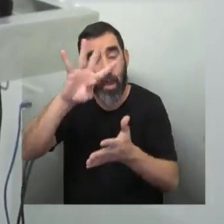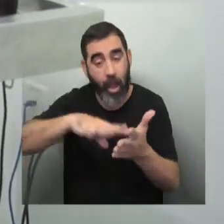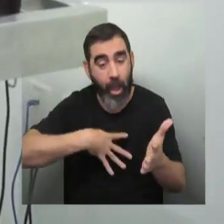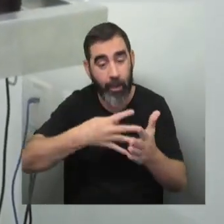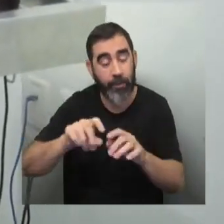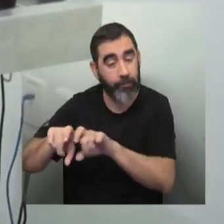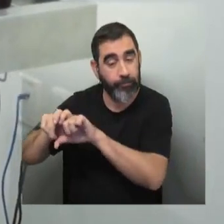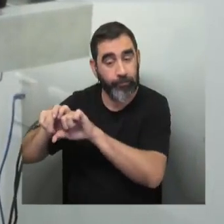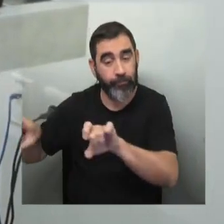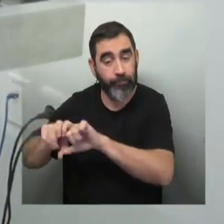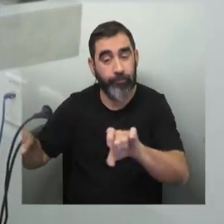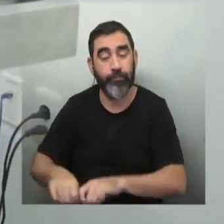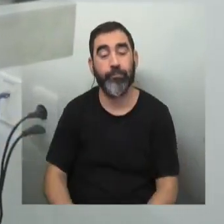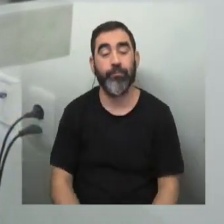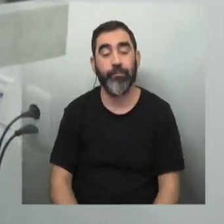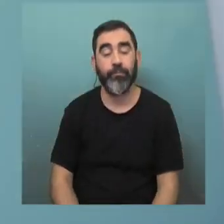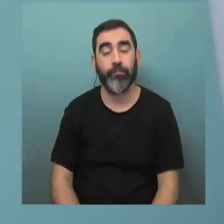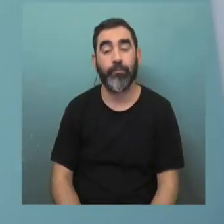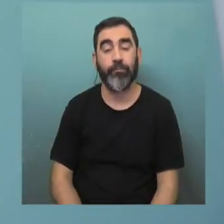a